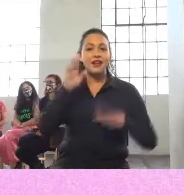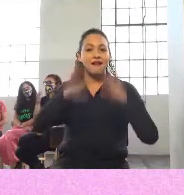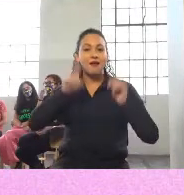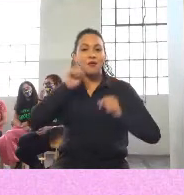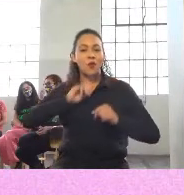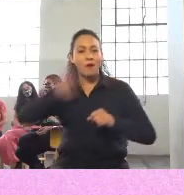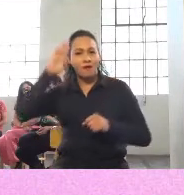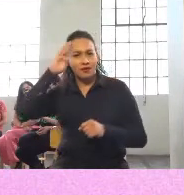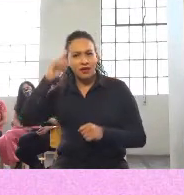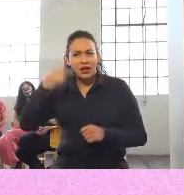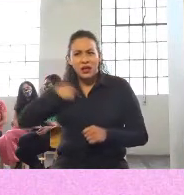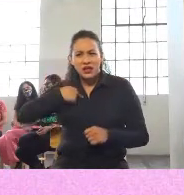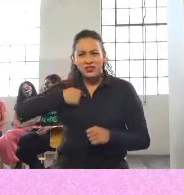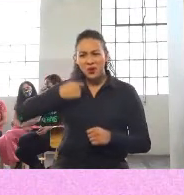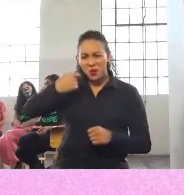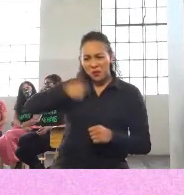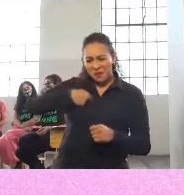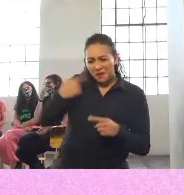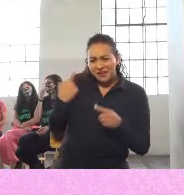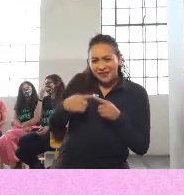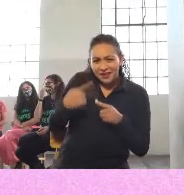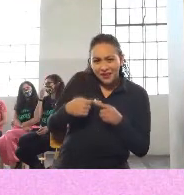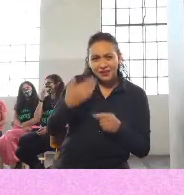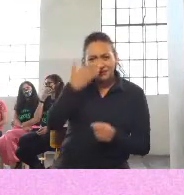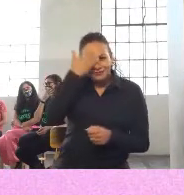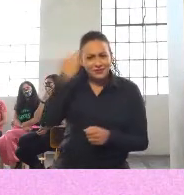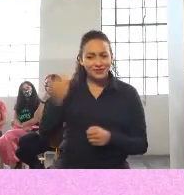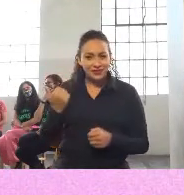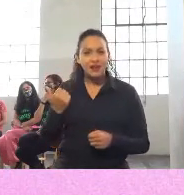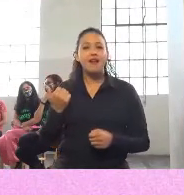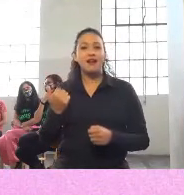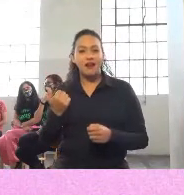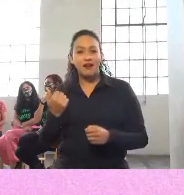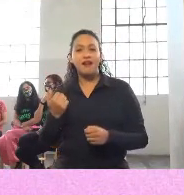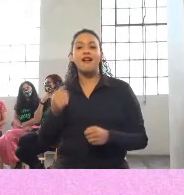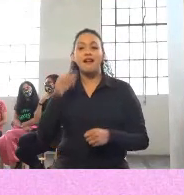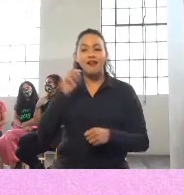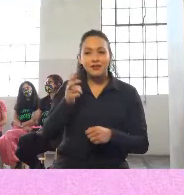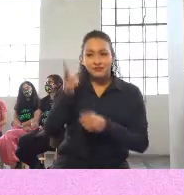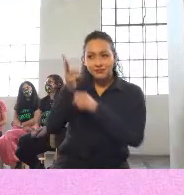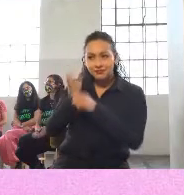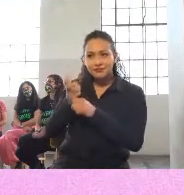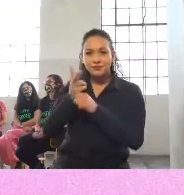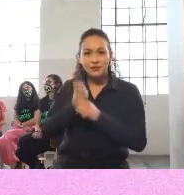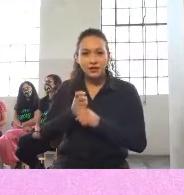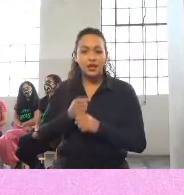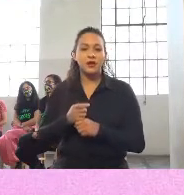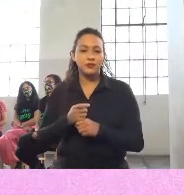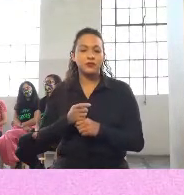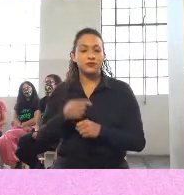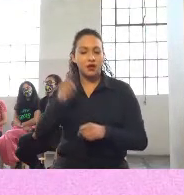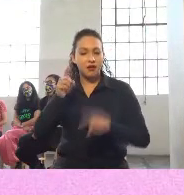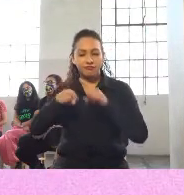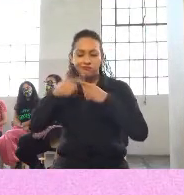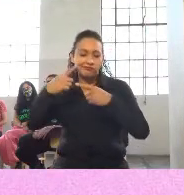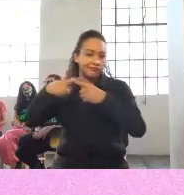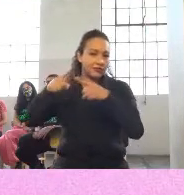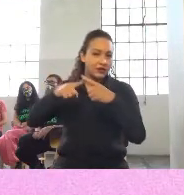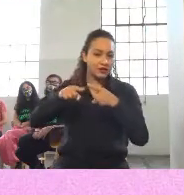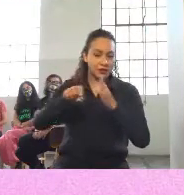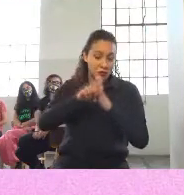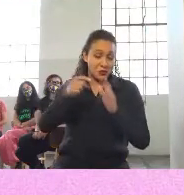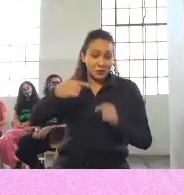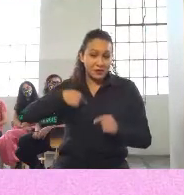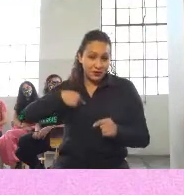y dónde me veo yo acá, ¿no? Entonces siento que una de mis dimensiones primarias es el que soy